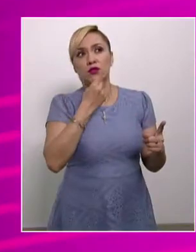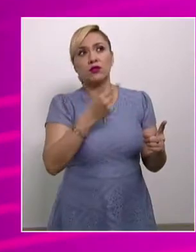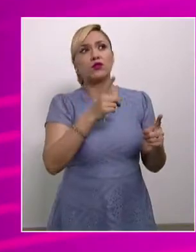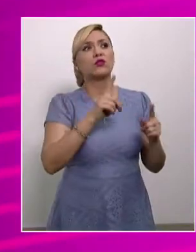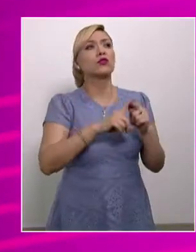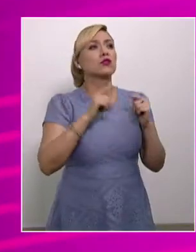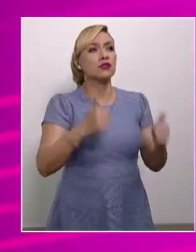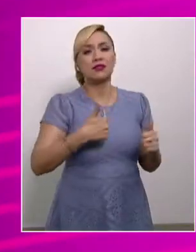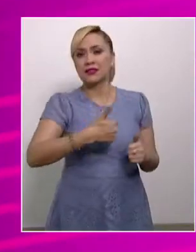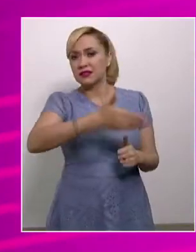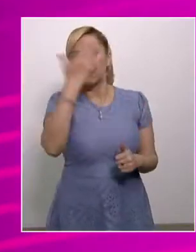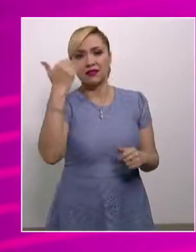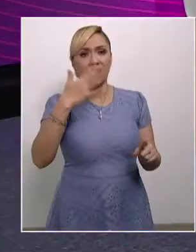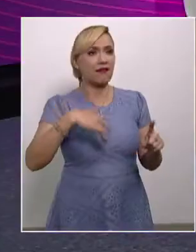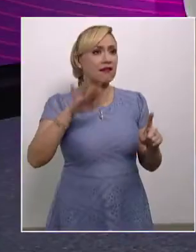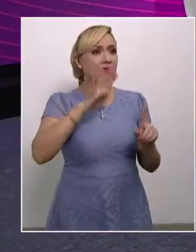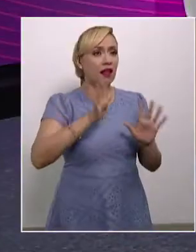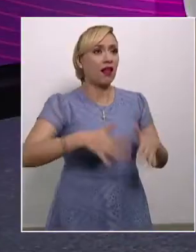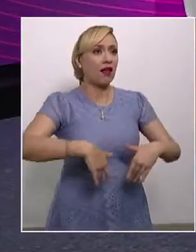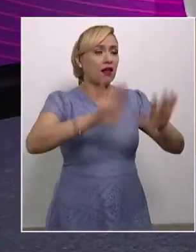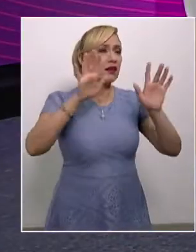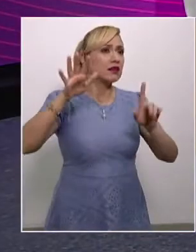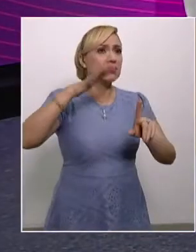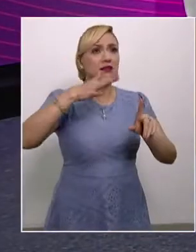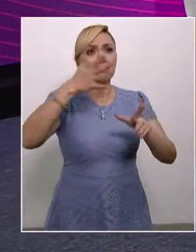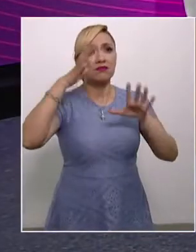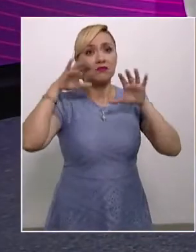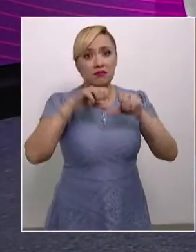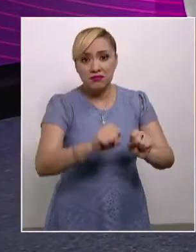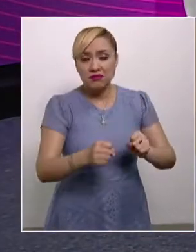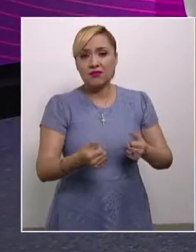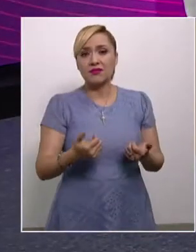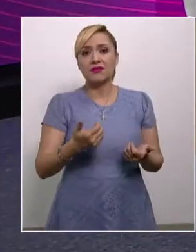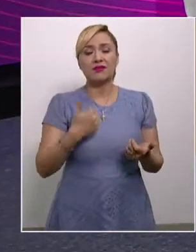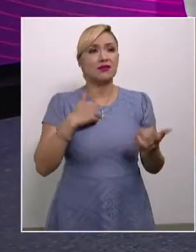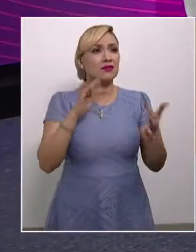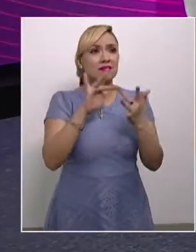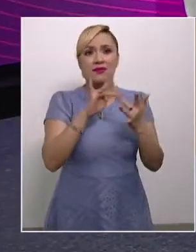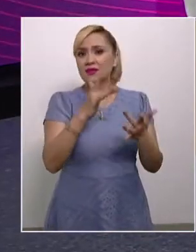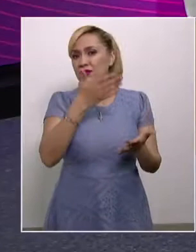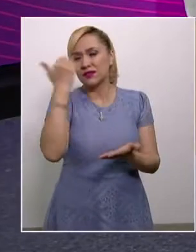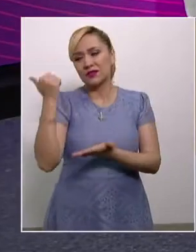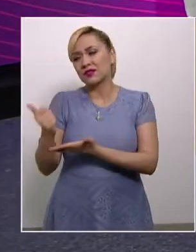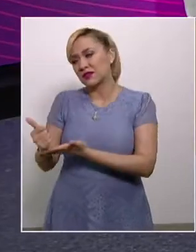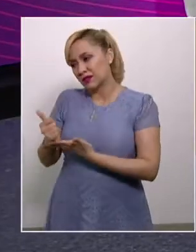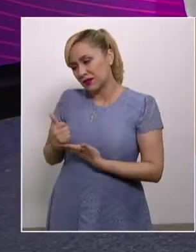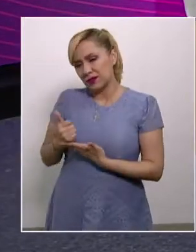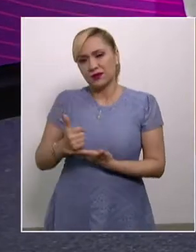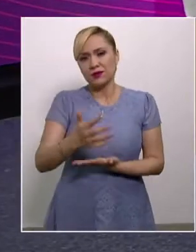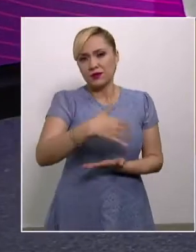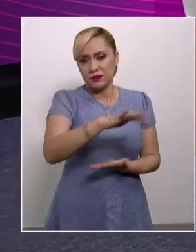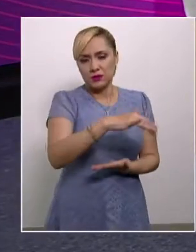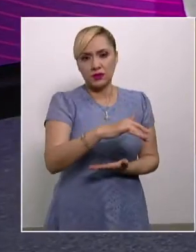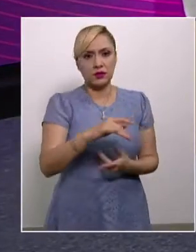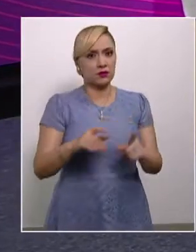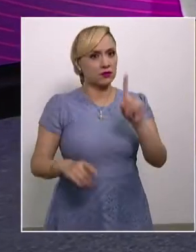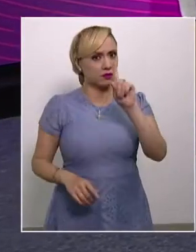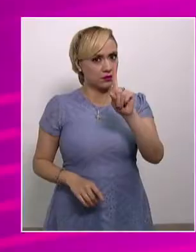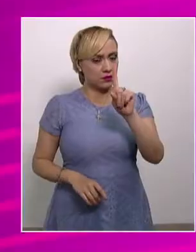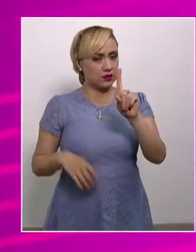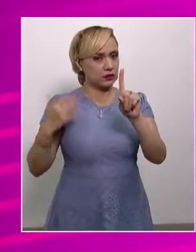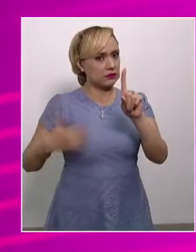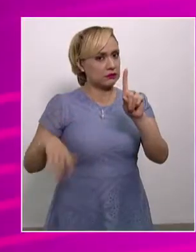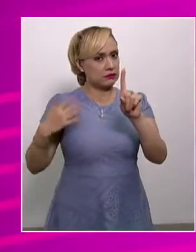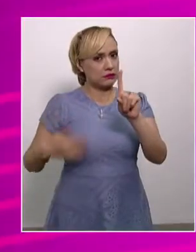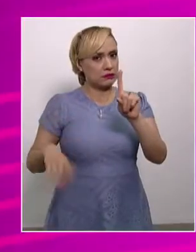dónde están, ¿no? Es como, no sé si los detuvieron, no tengo contacto, no sé, ayúdenme a buscarlos, ¿no? Esa es una situación, pero es la